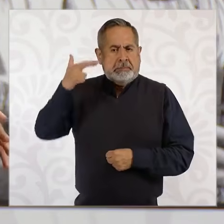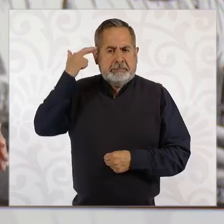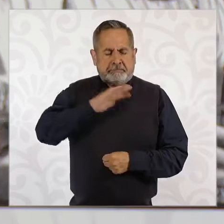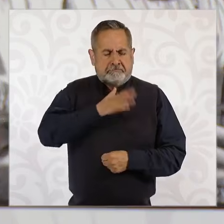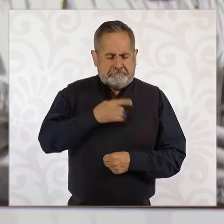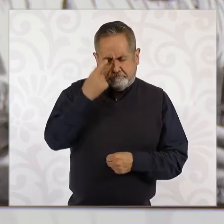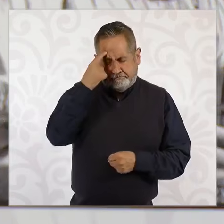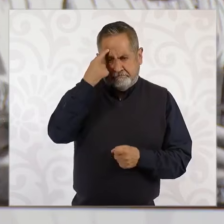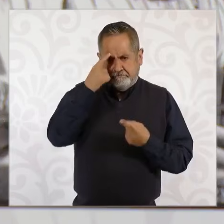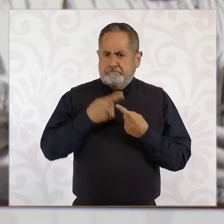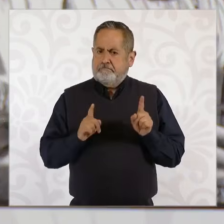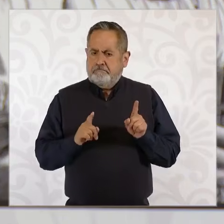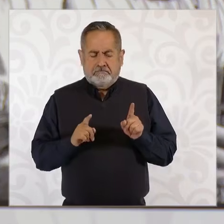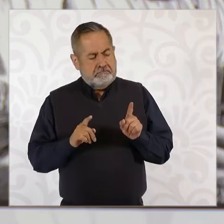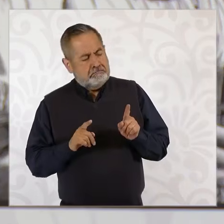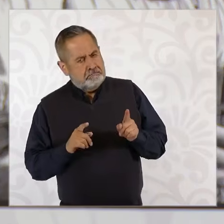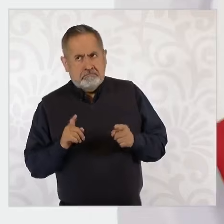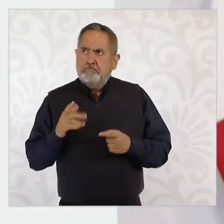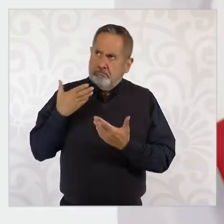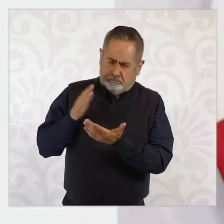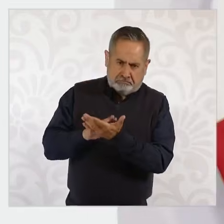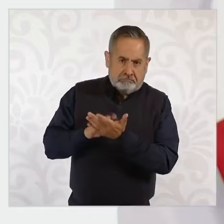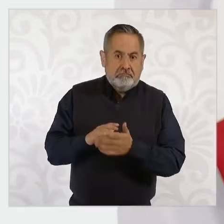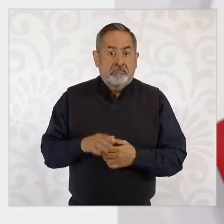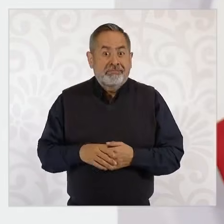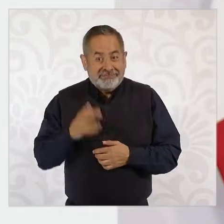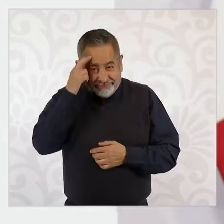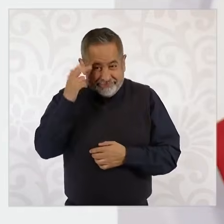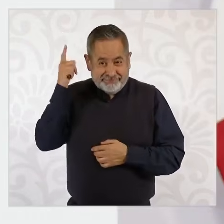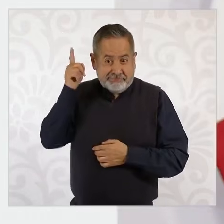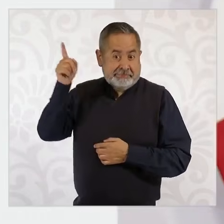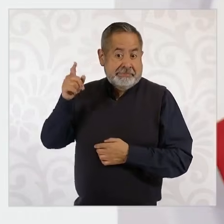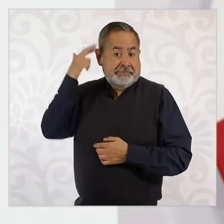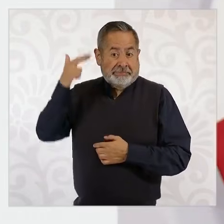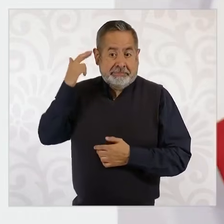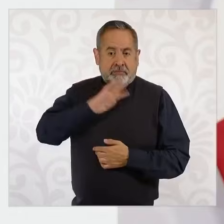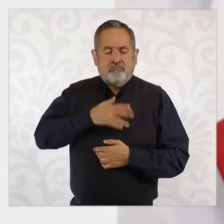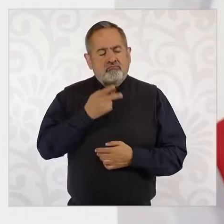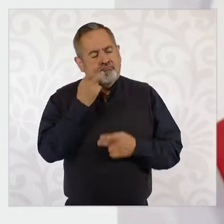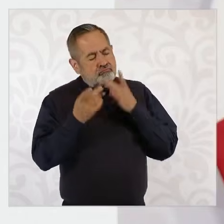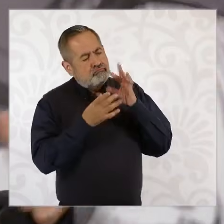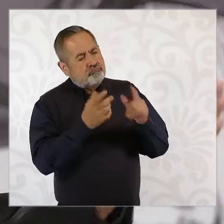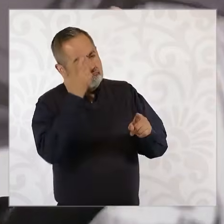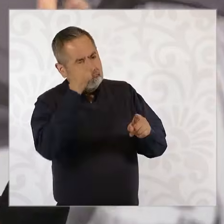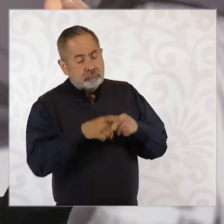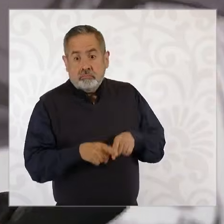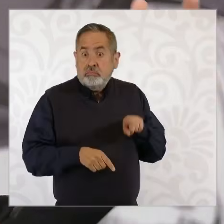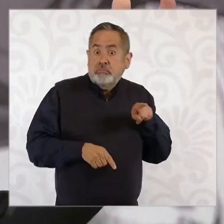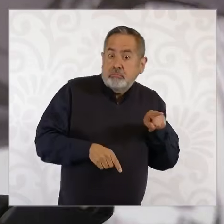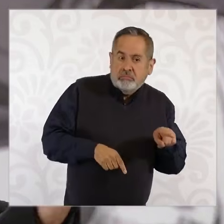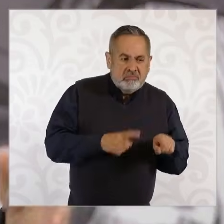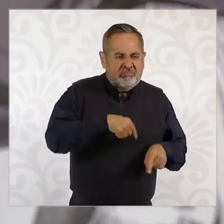esa situación que incluso en España la derecha española dijo, ¿cómo es posible que reconozcan a los